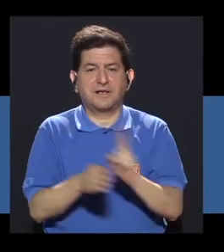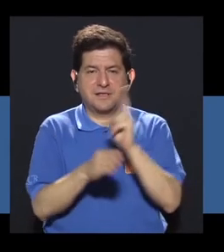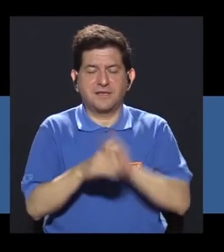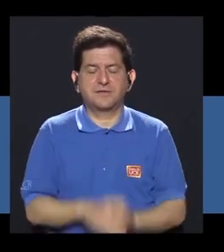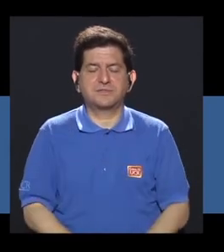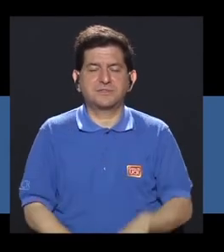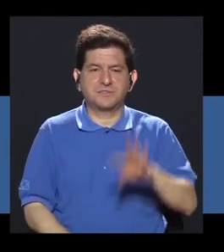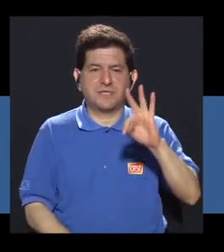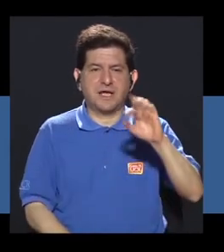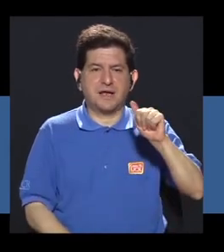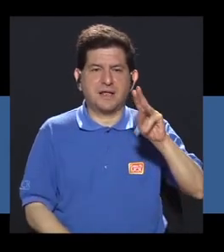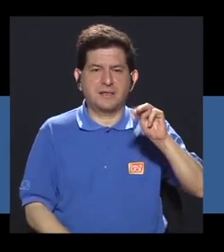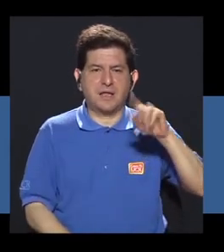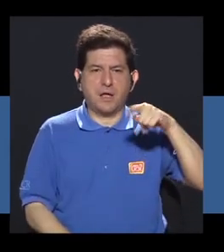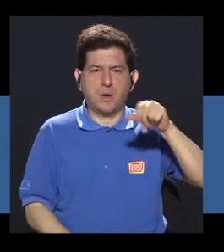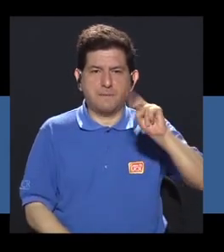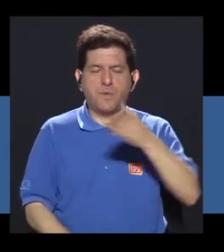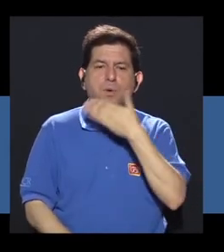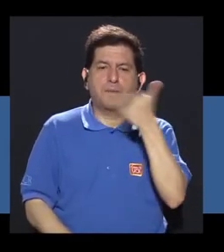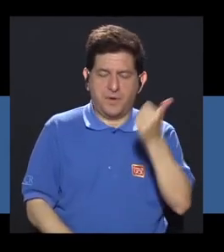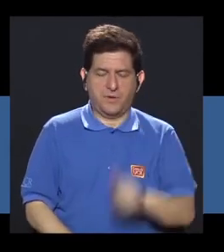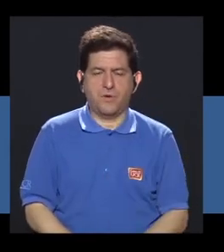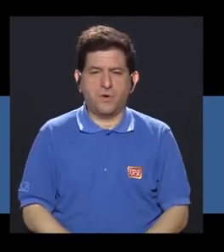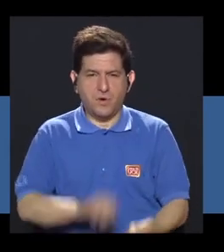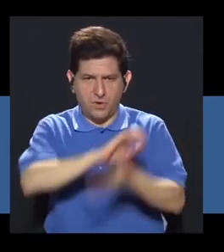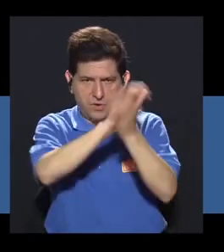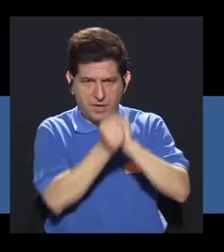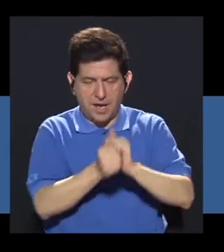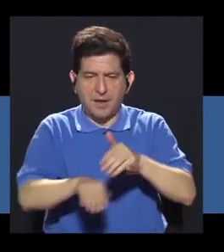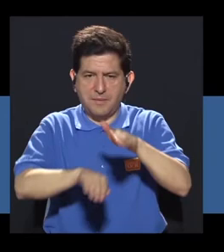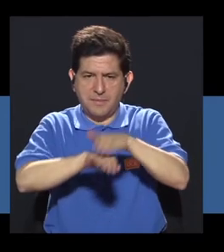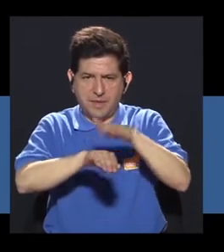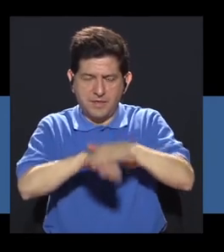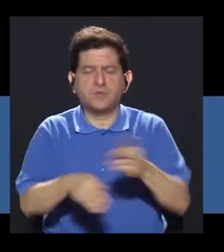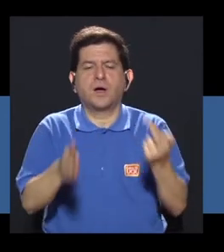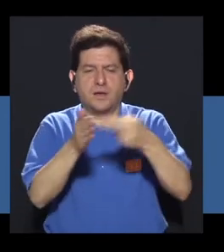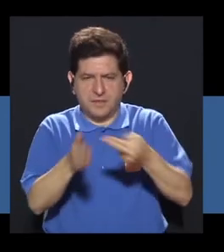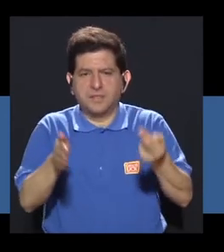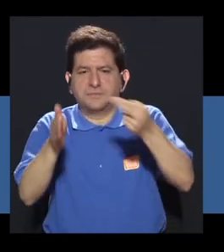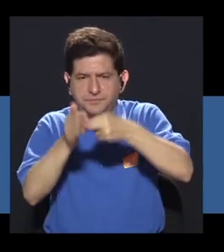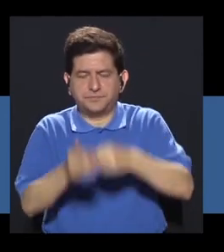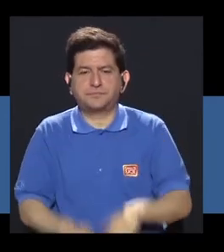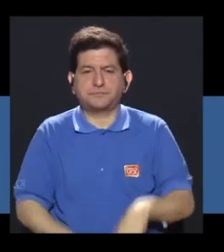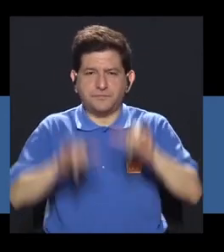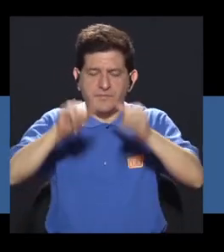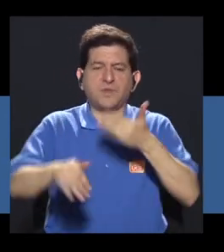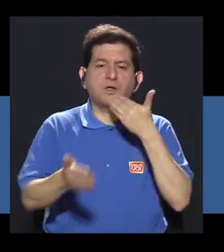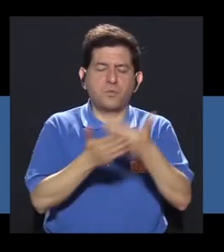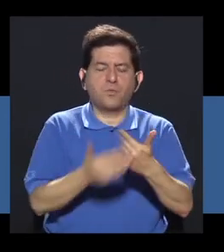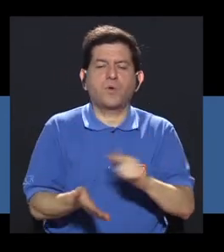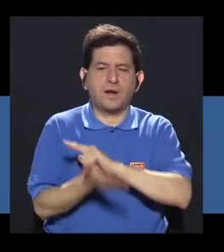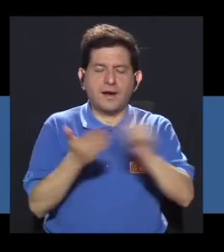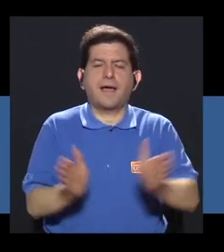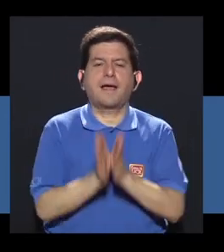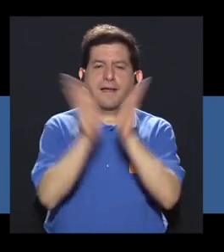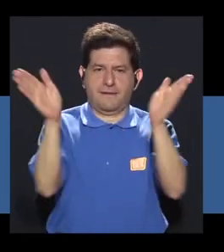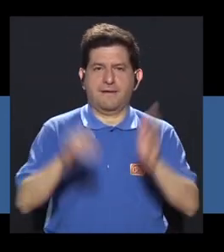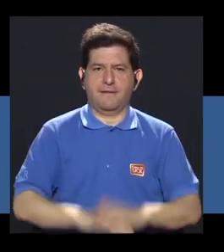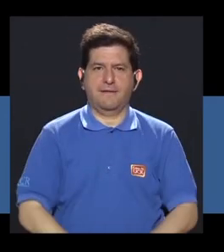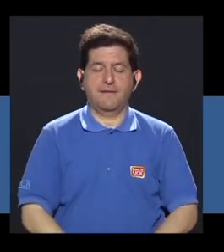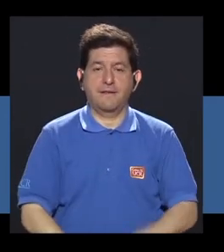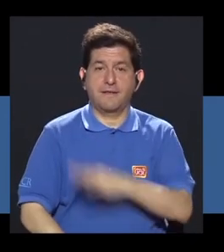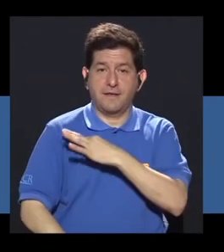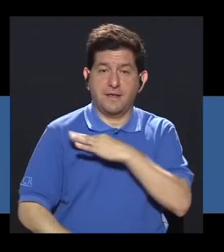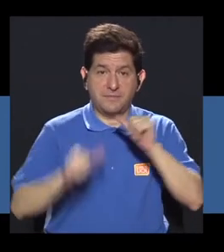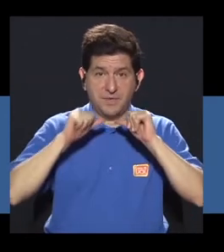caso, trate de usar un tampón en su lugar. Se recomienda cambiar de toallas a menudo y mantener una buena higiene en